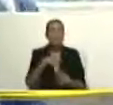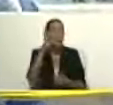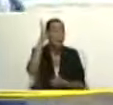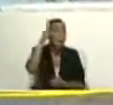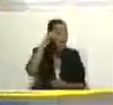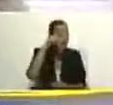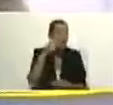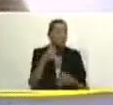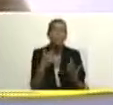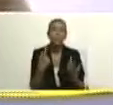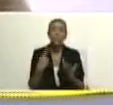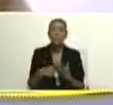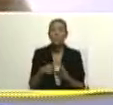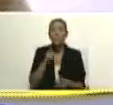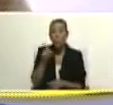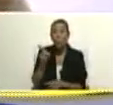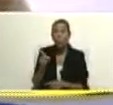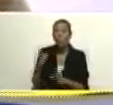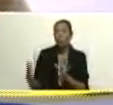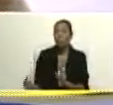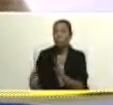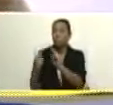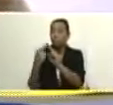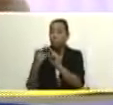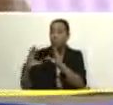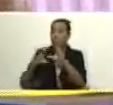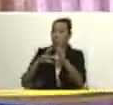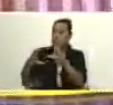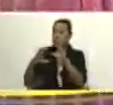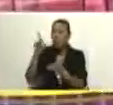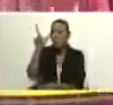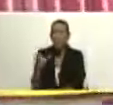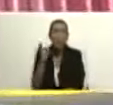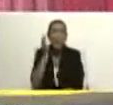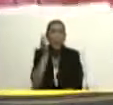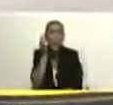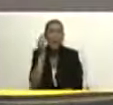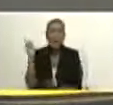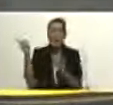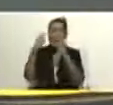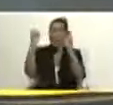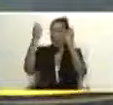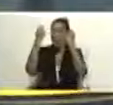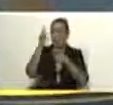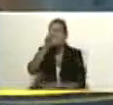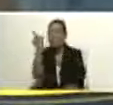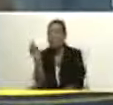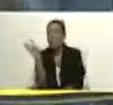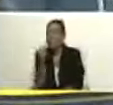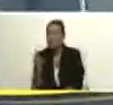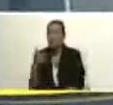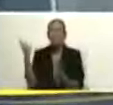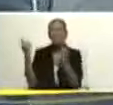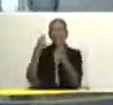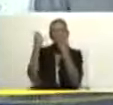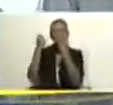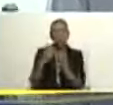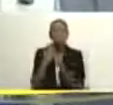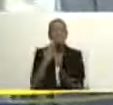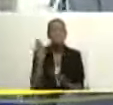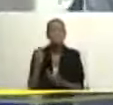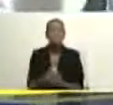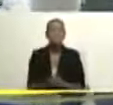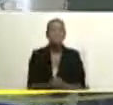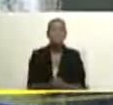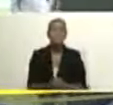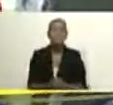cocineras, con las que usted se está encontrando. Ahorita estaba conversando con ella y me están hablando de la campaña por el Esequibo también, presidente. Bueno, por aquí